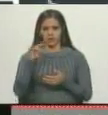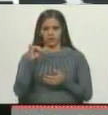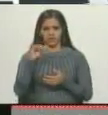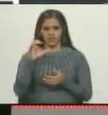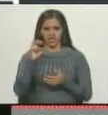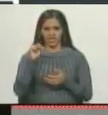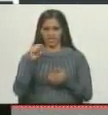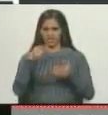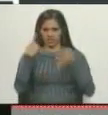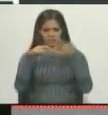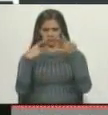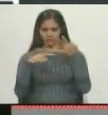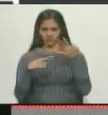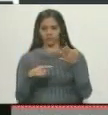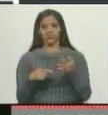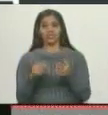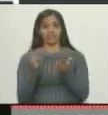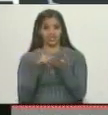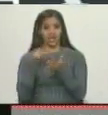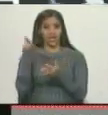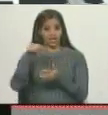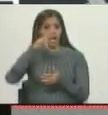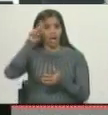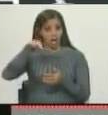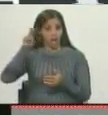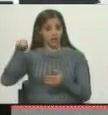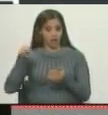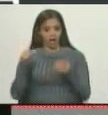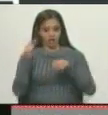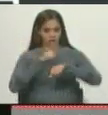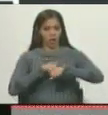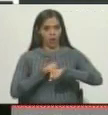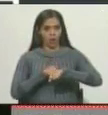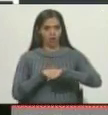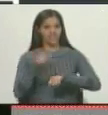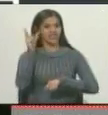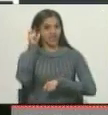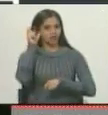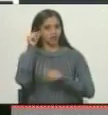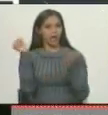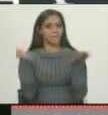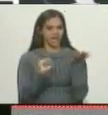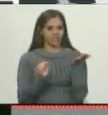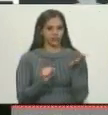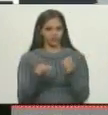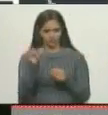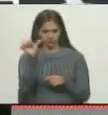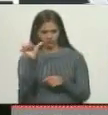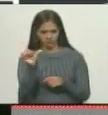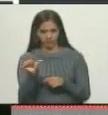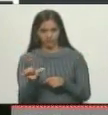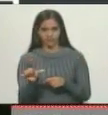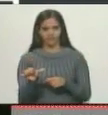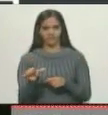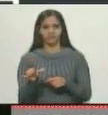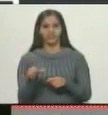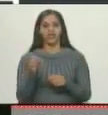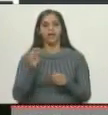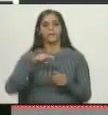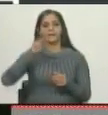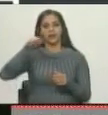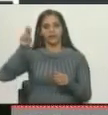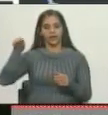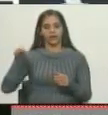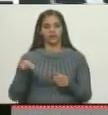entre otros, ya están allá embarbados. Hasta ahora deben estar escuchando el mazo dando, embarbados.